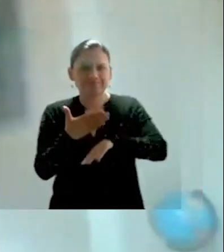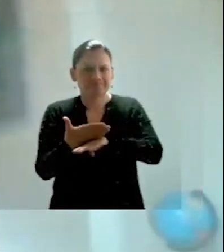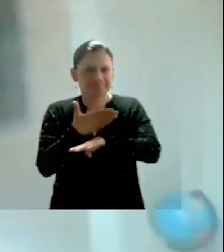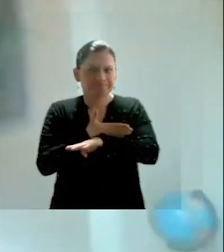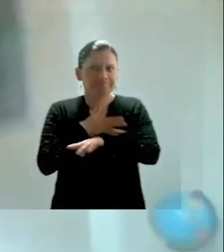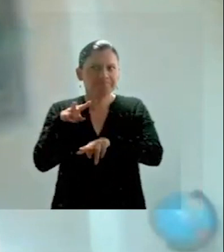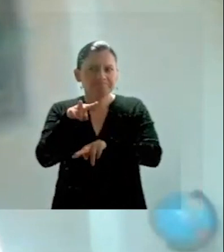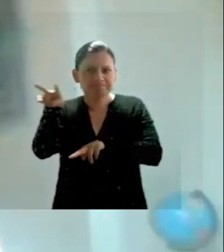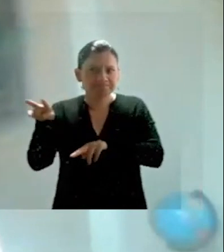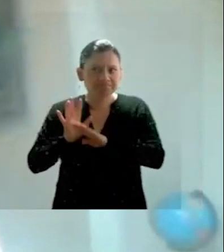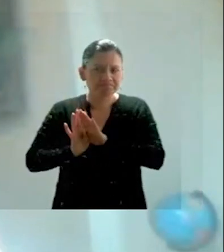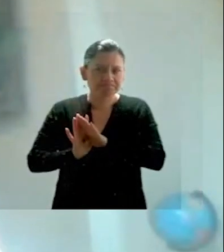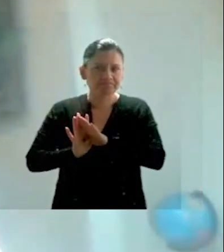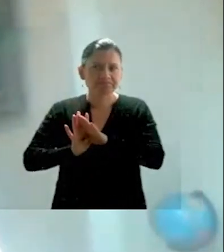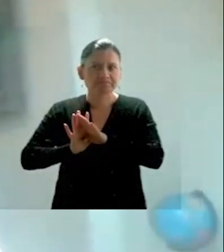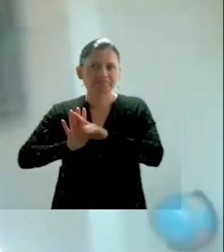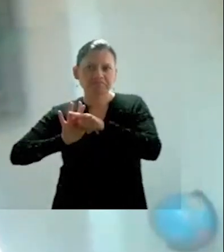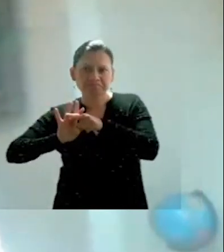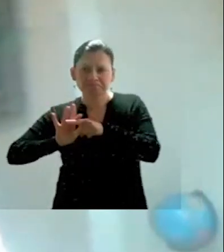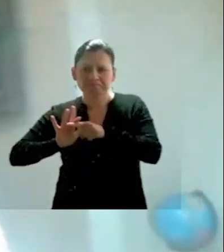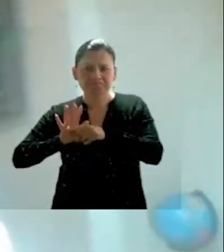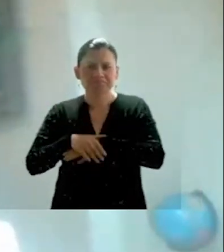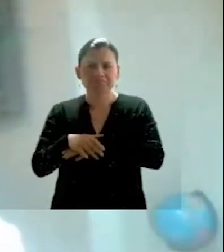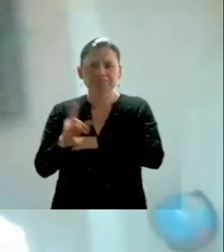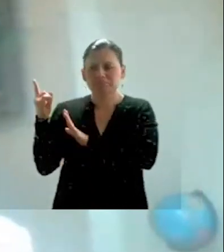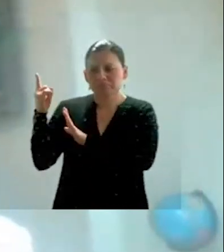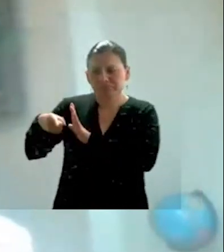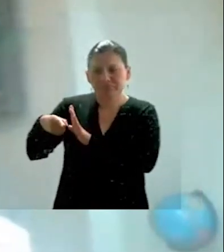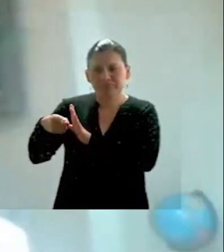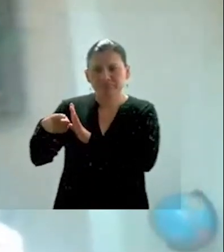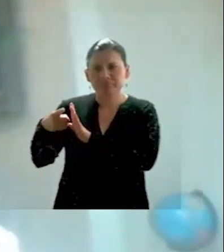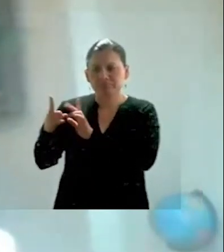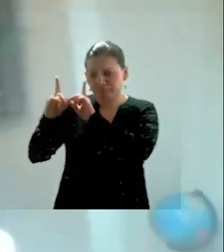Esos son los temas que yo he tenido